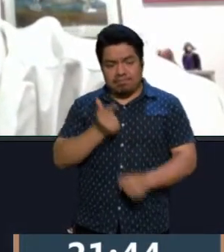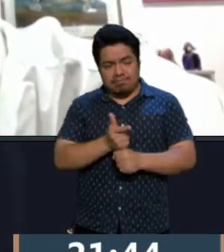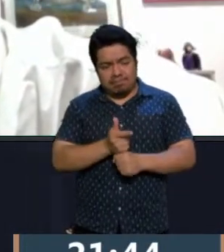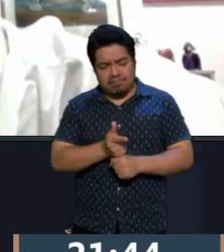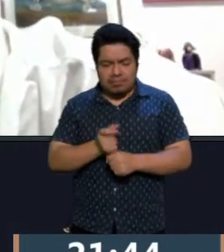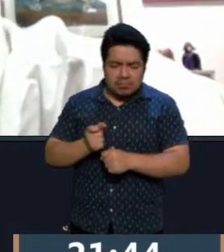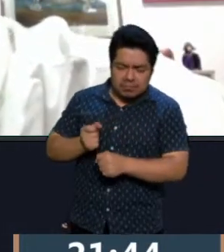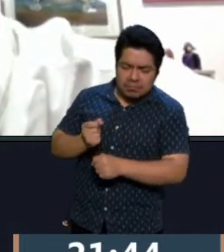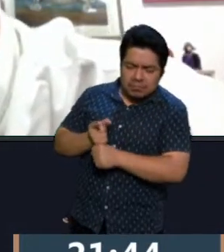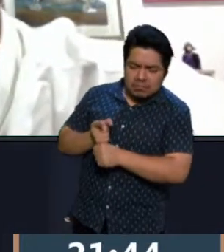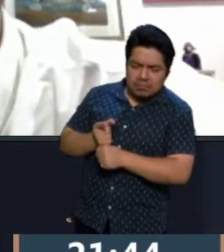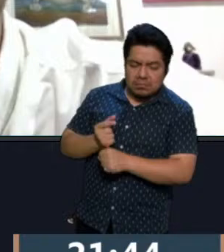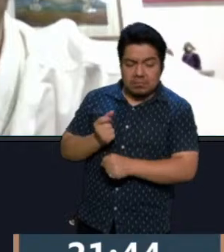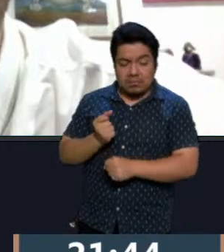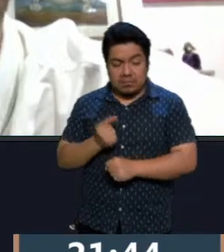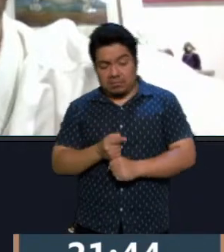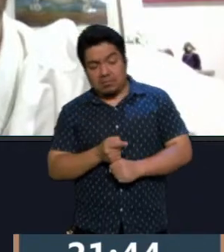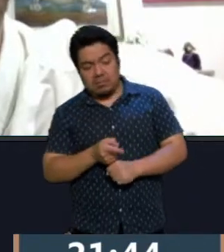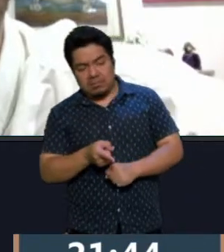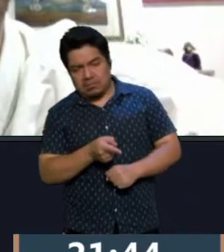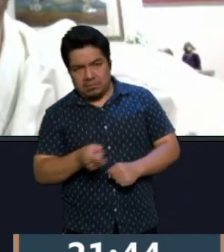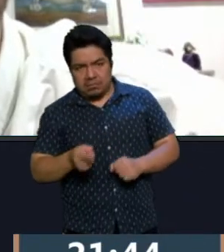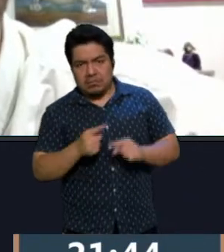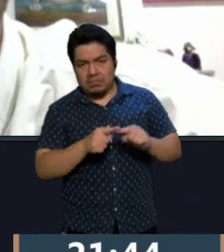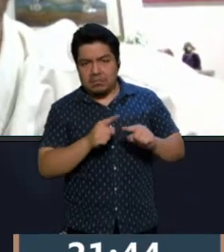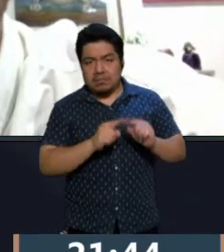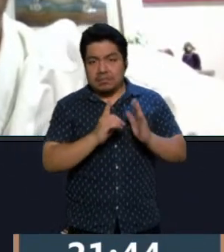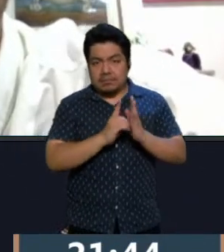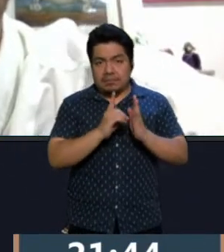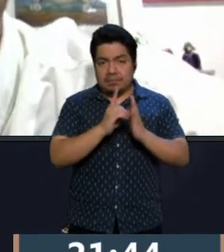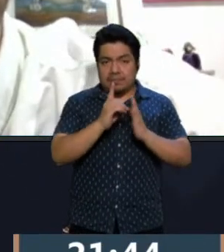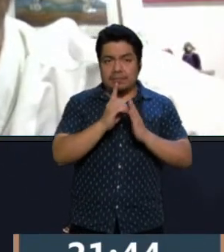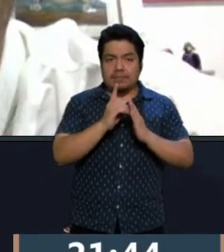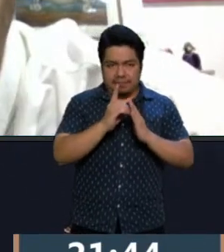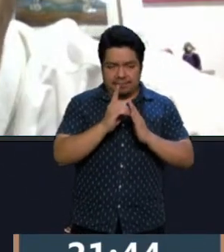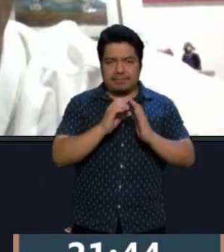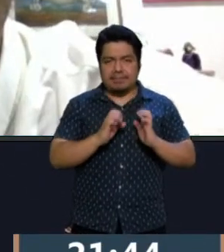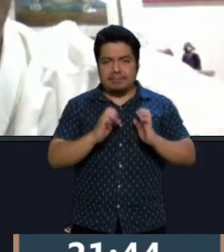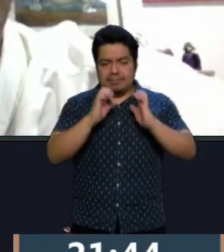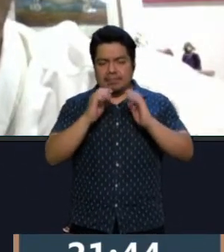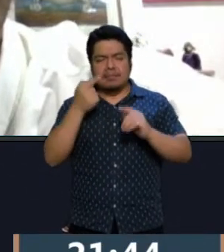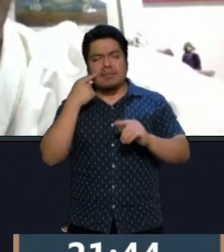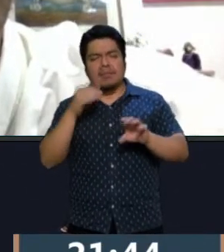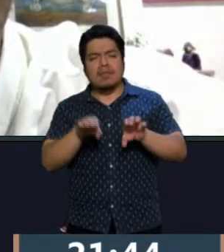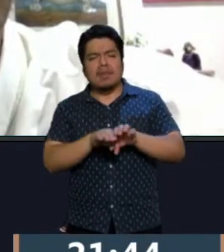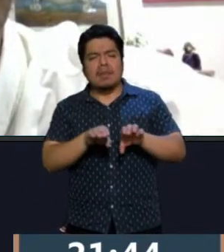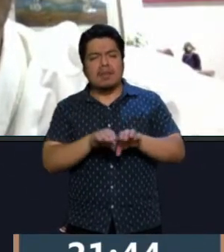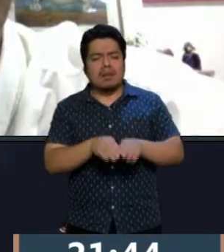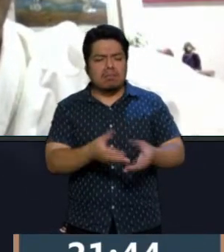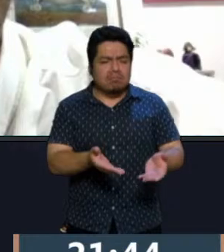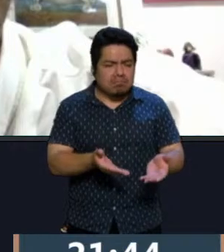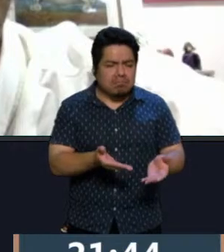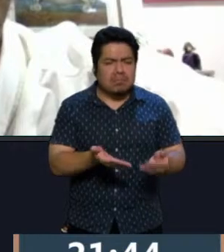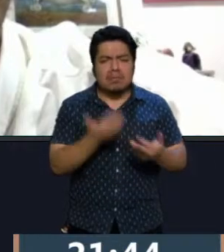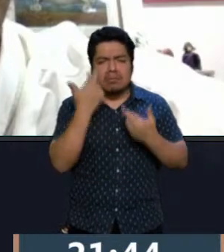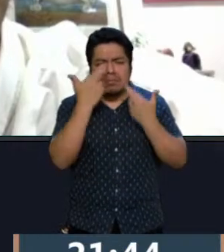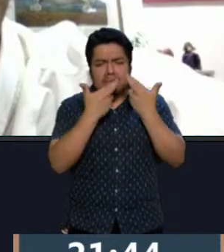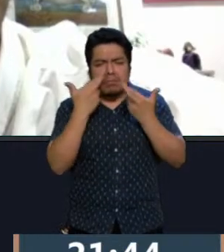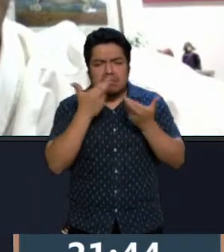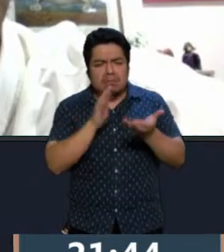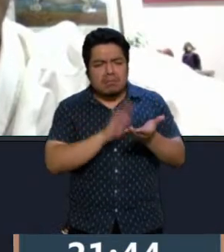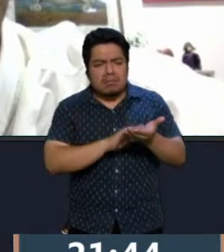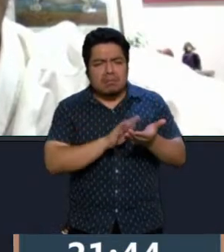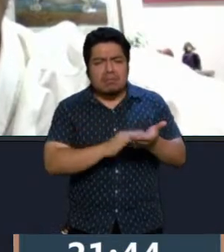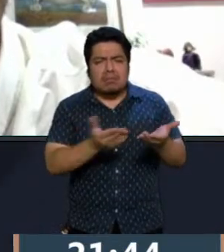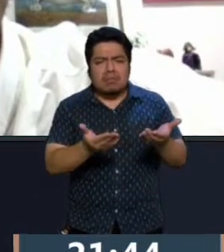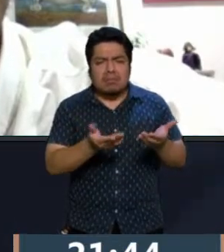que hay edificios irregulares con pisos excedentes. ¿Con base en qué es que se hacen estas verificaciones? En este caso, ahorita nos